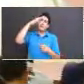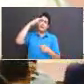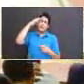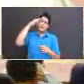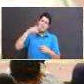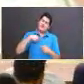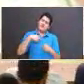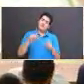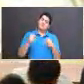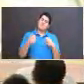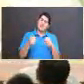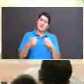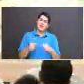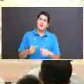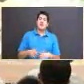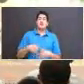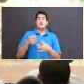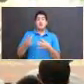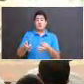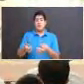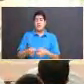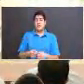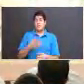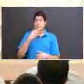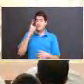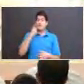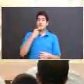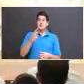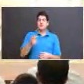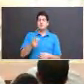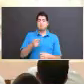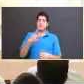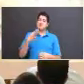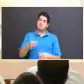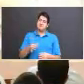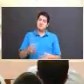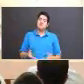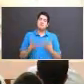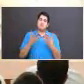Y todo aquello. Y Dios dijo, es cierto, te doy 15 años más de vida.